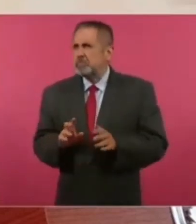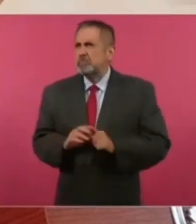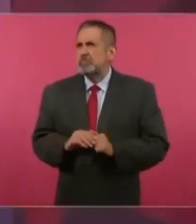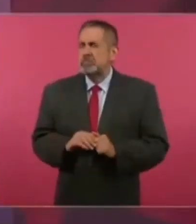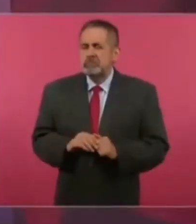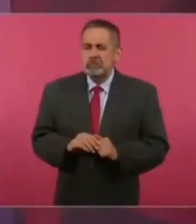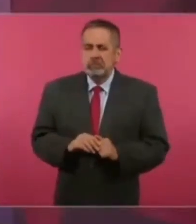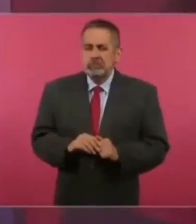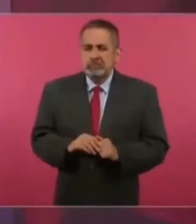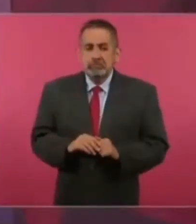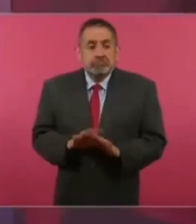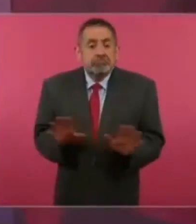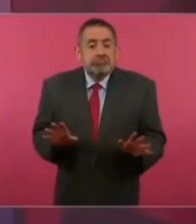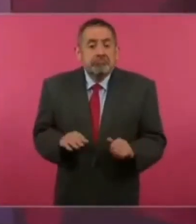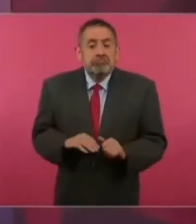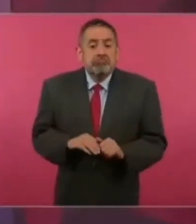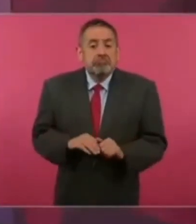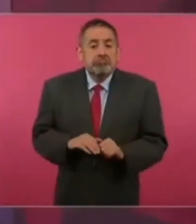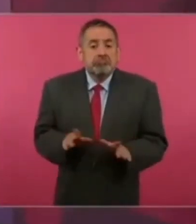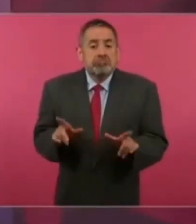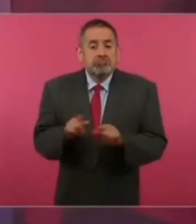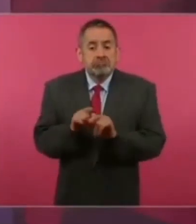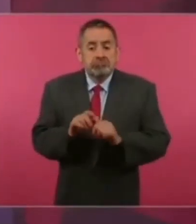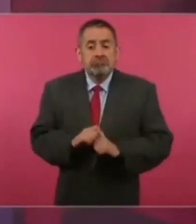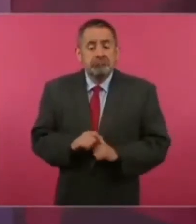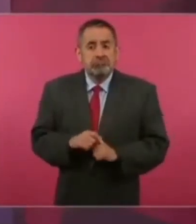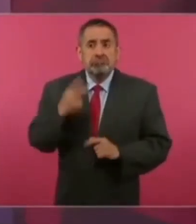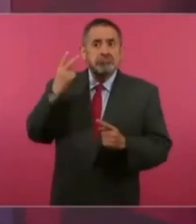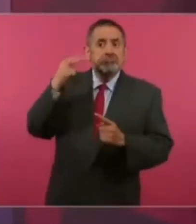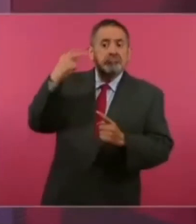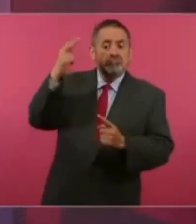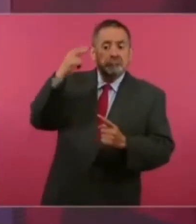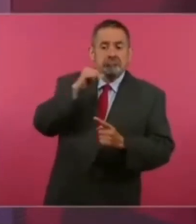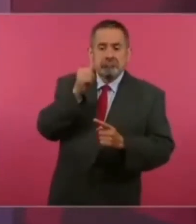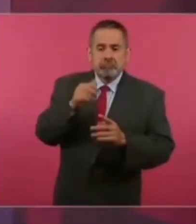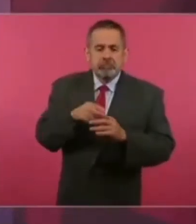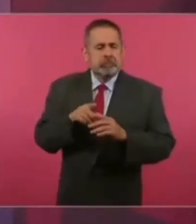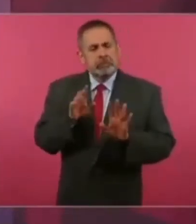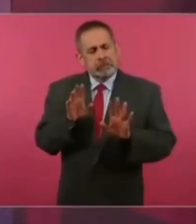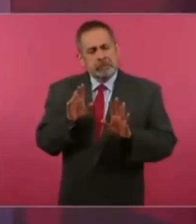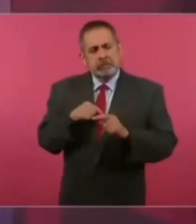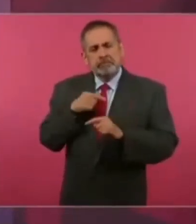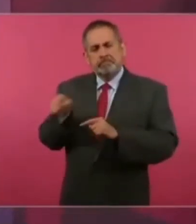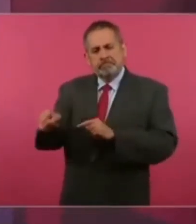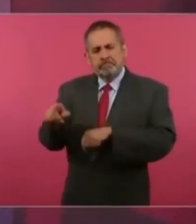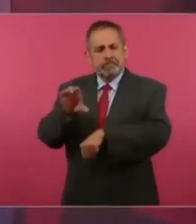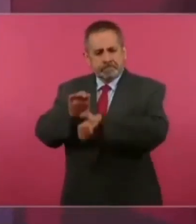y esos han sido todos mis viajes. Y ahora que voy a ir a Colombia y voy